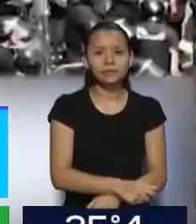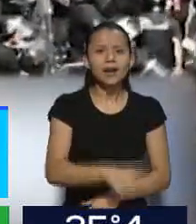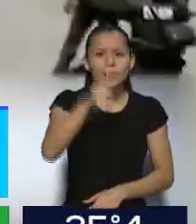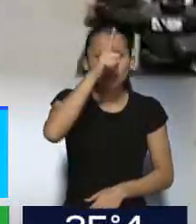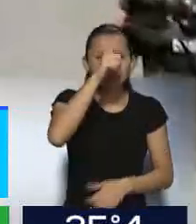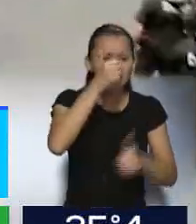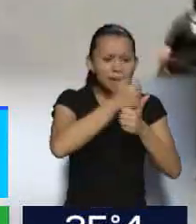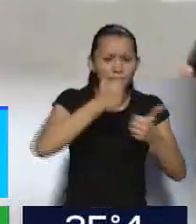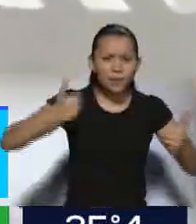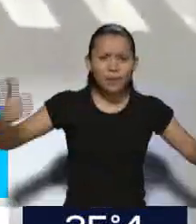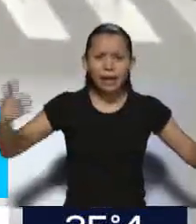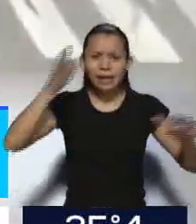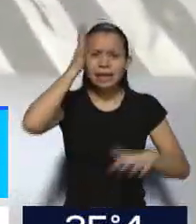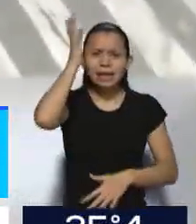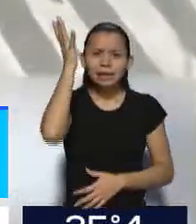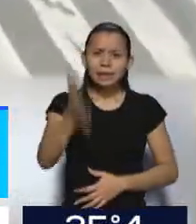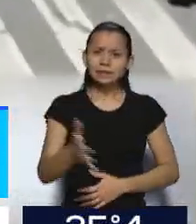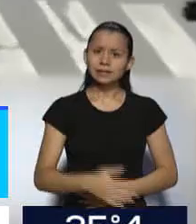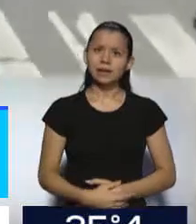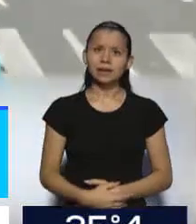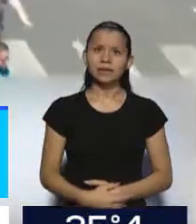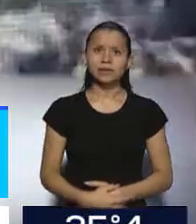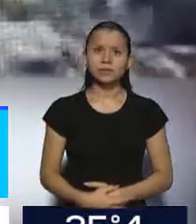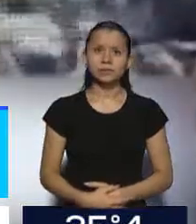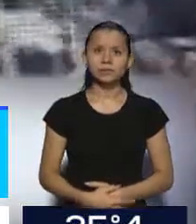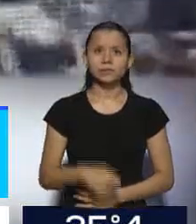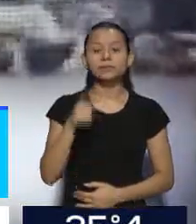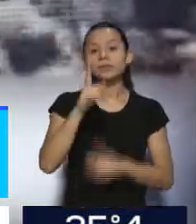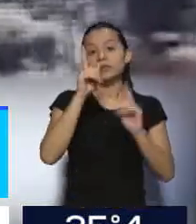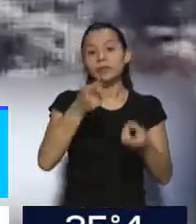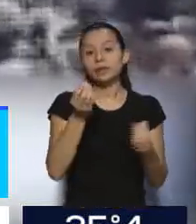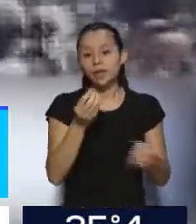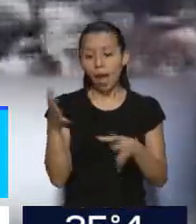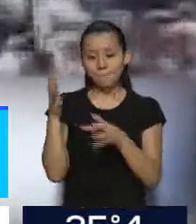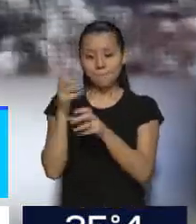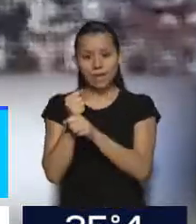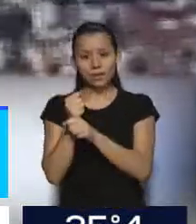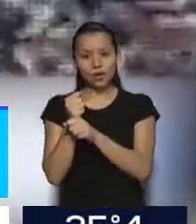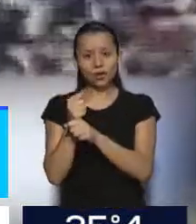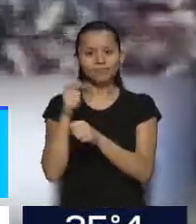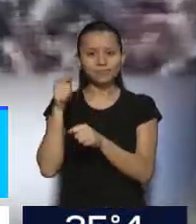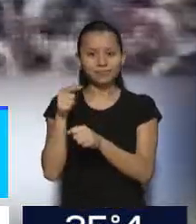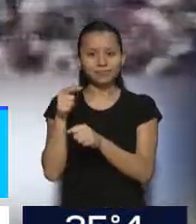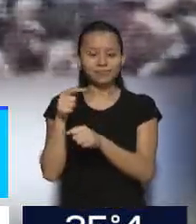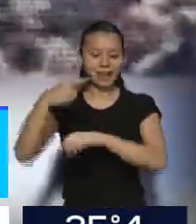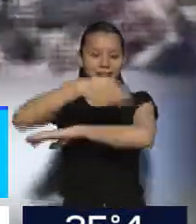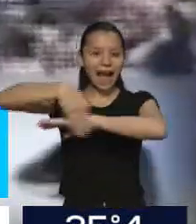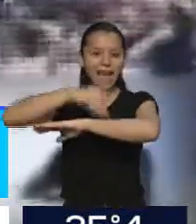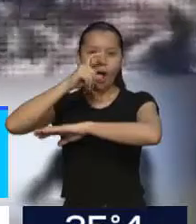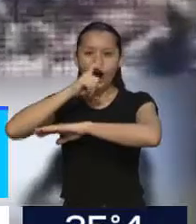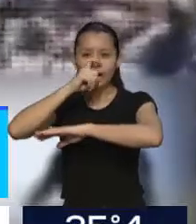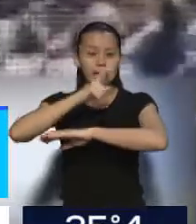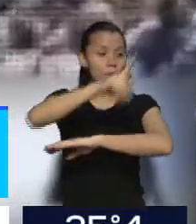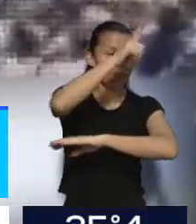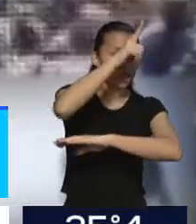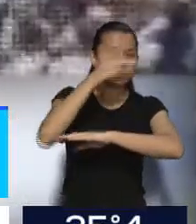detención. En el tumulto, uno de los efectivos fue atropellado por un colectivo de línea que se desplazaba por Corrientes. El